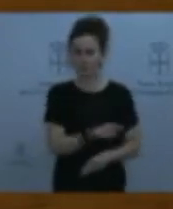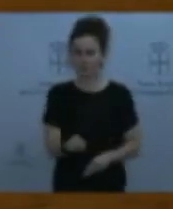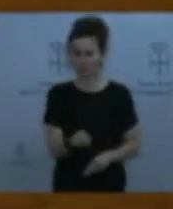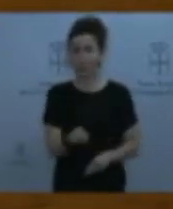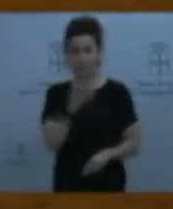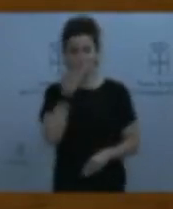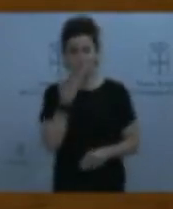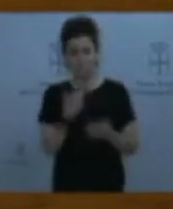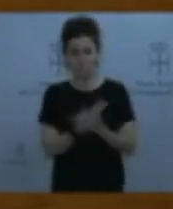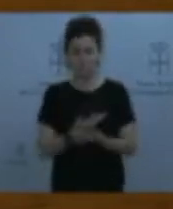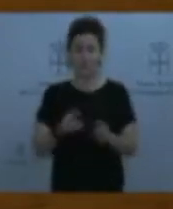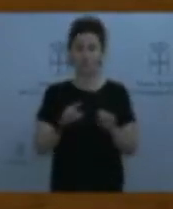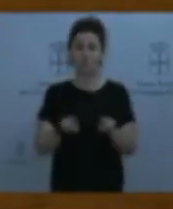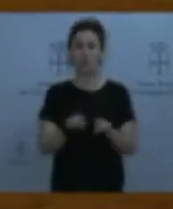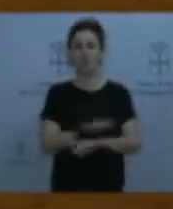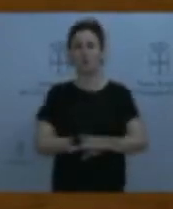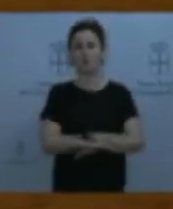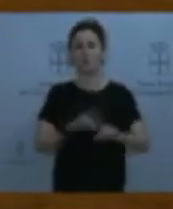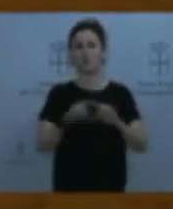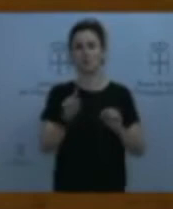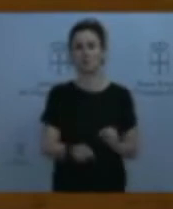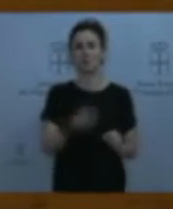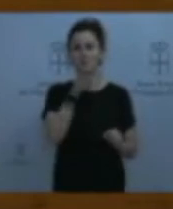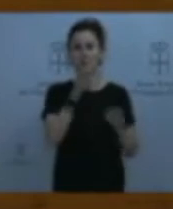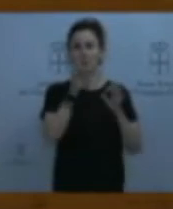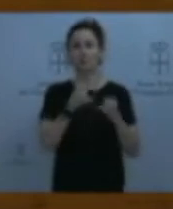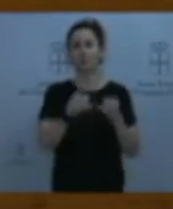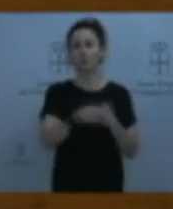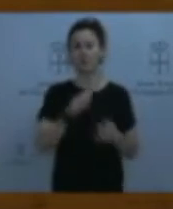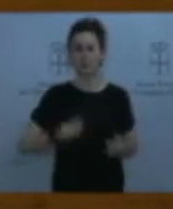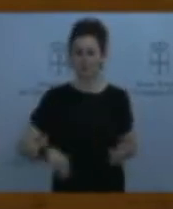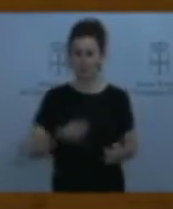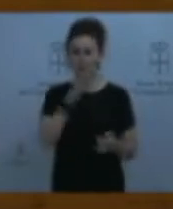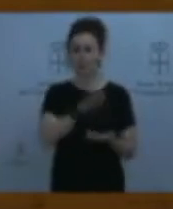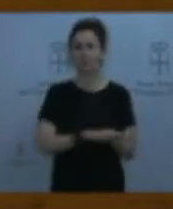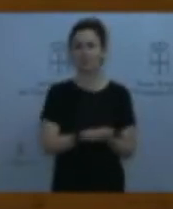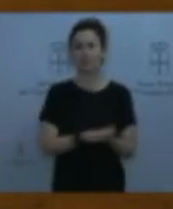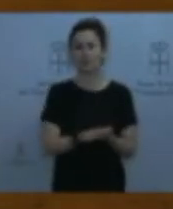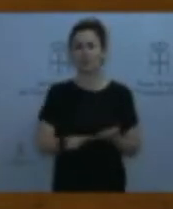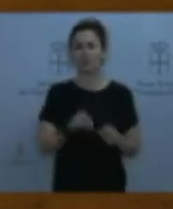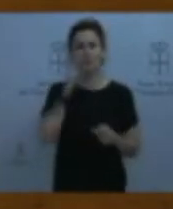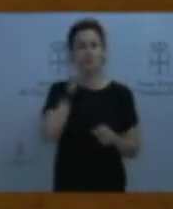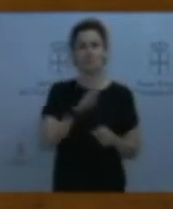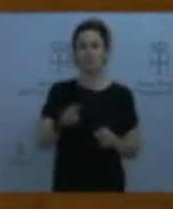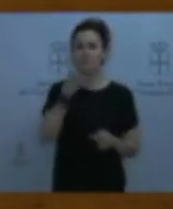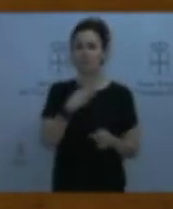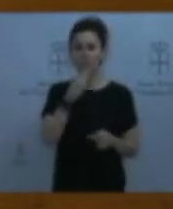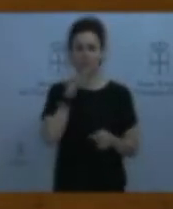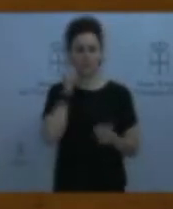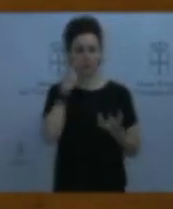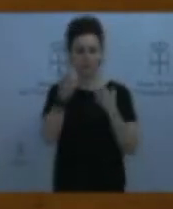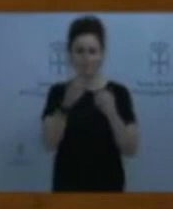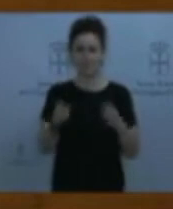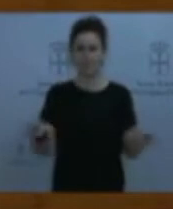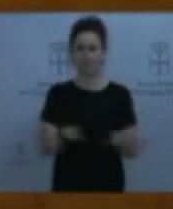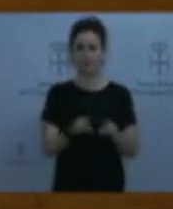gustaría que asumiese también el gobierno asturiano, ¿no? Montalvo ha ido en la misma línea al hablar del Museo de Bellas Artes, pero no ha querido especificar si nos referimos a toda